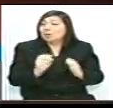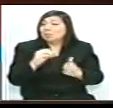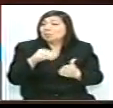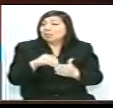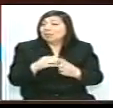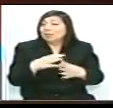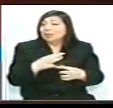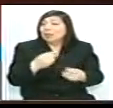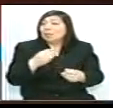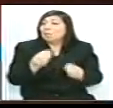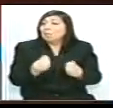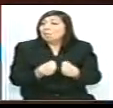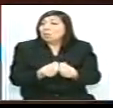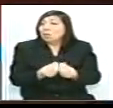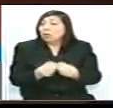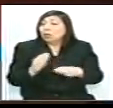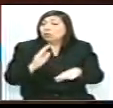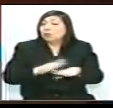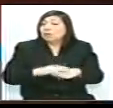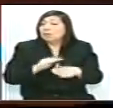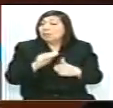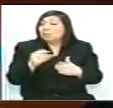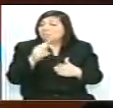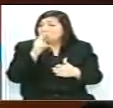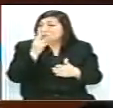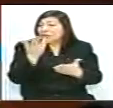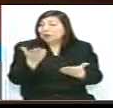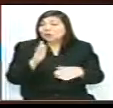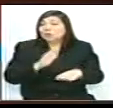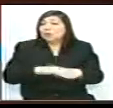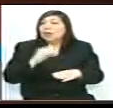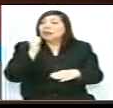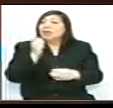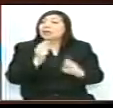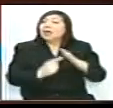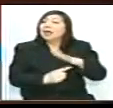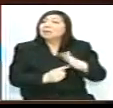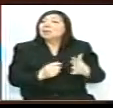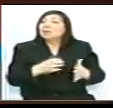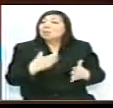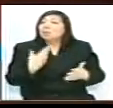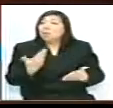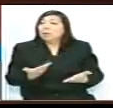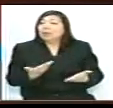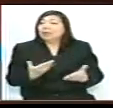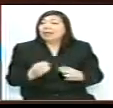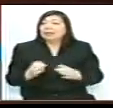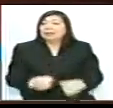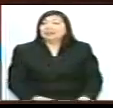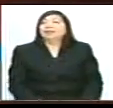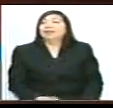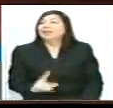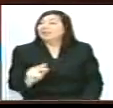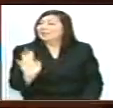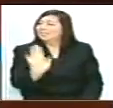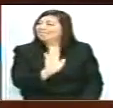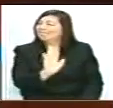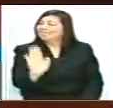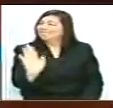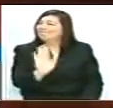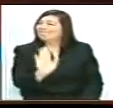los intereses de unos pocos por sobre las mayorías del país y sobre los derechos ambientales se podrían hacer. Esto no, presidenta,